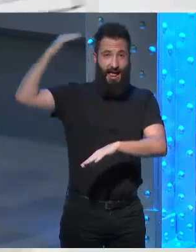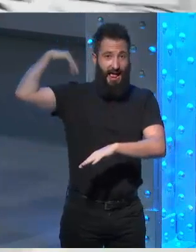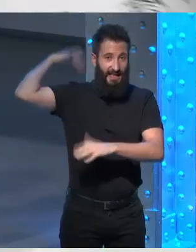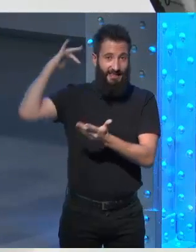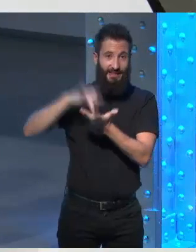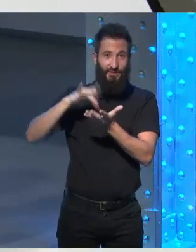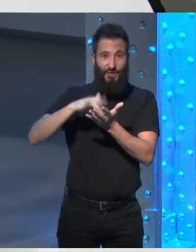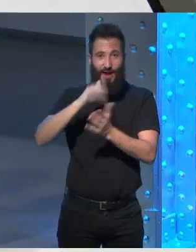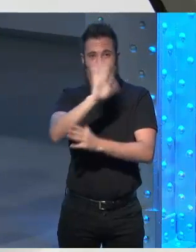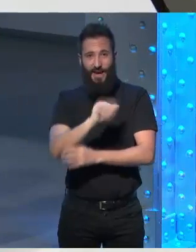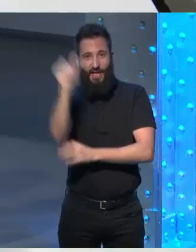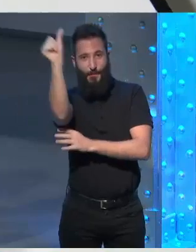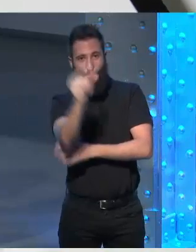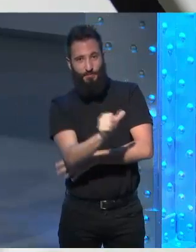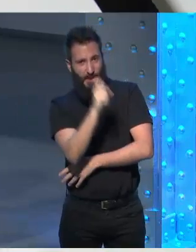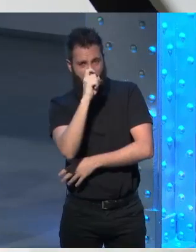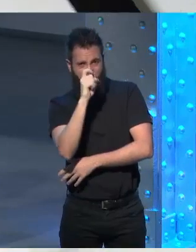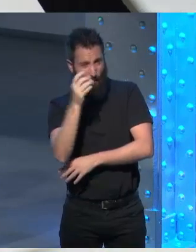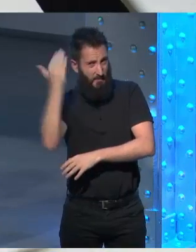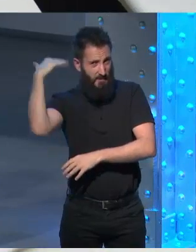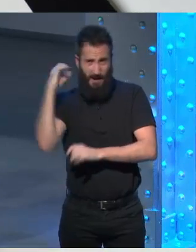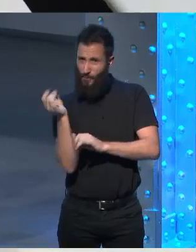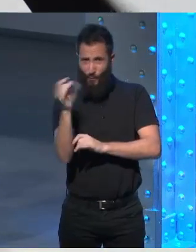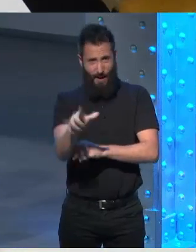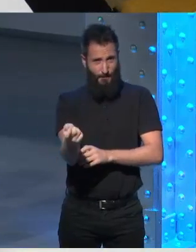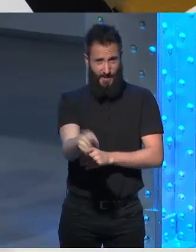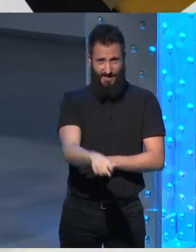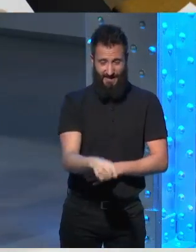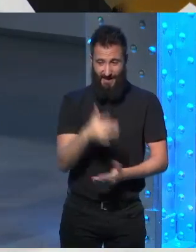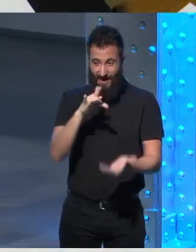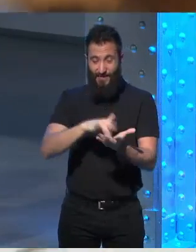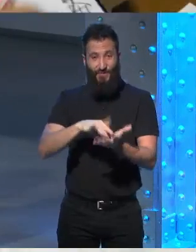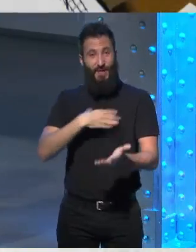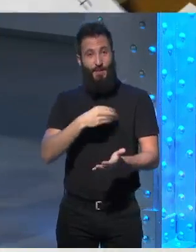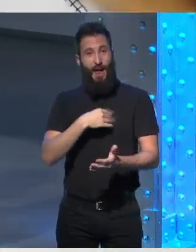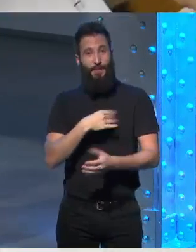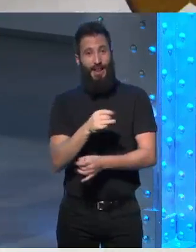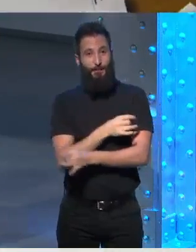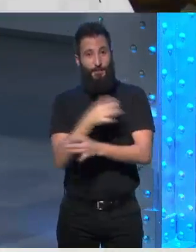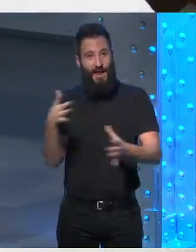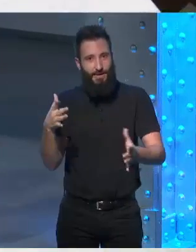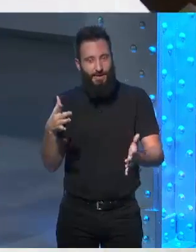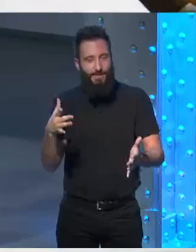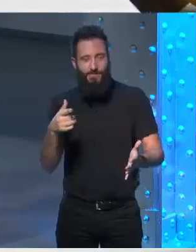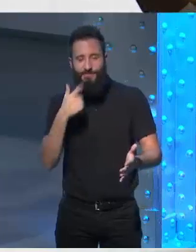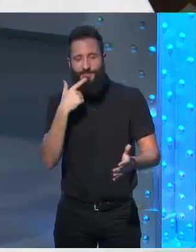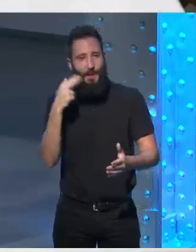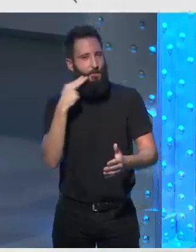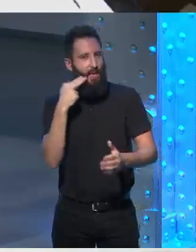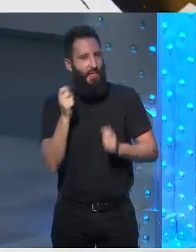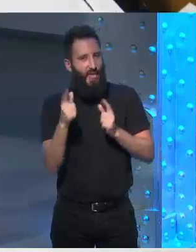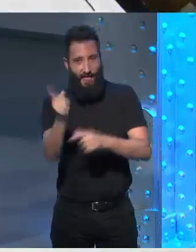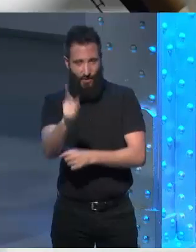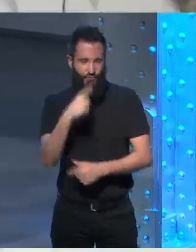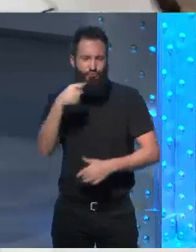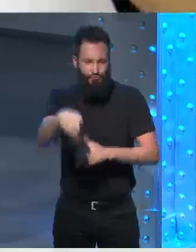el efecto de la película antigua, pues más o menos así. Estamos viendo la película, hoja en blanco, que no te dé terror, y sigue, que ahora voy a